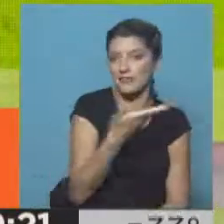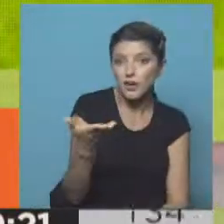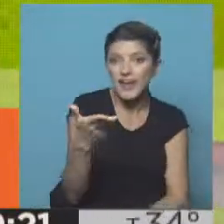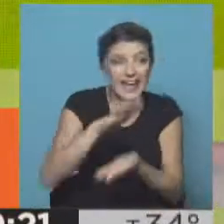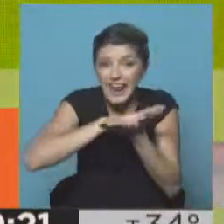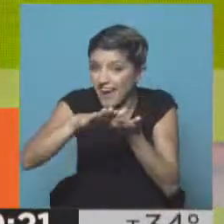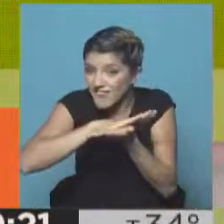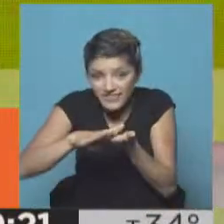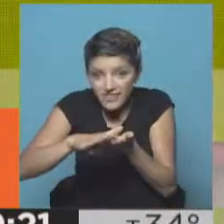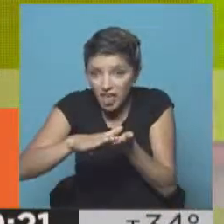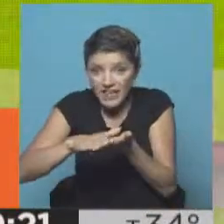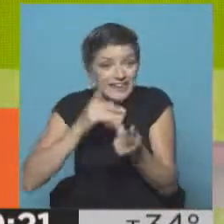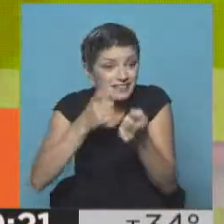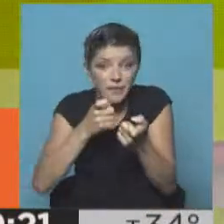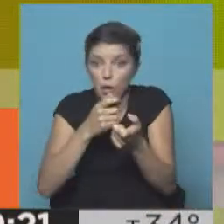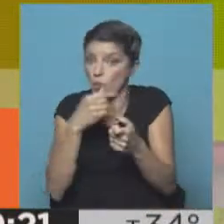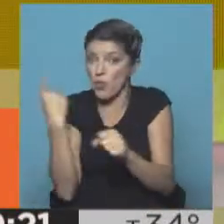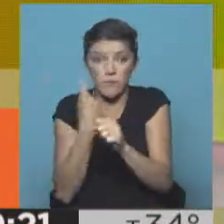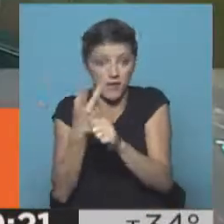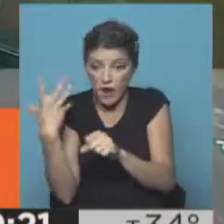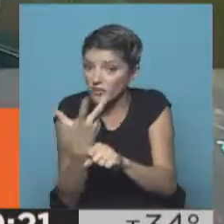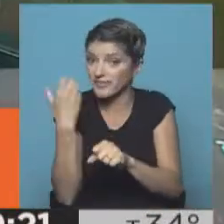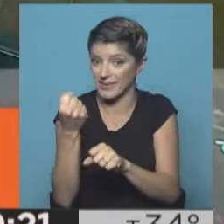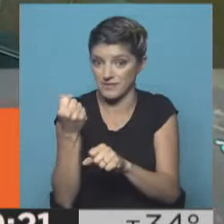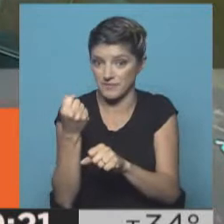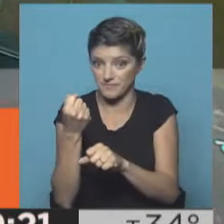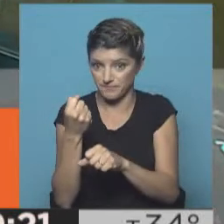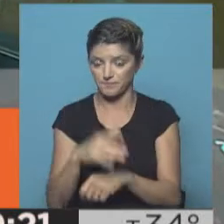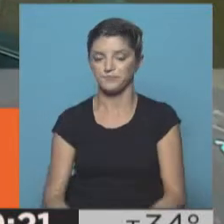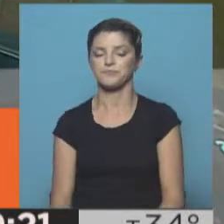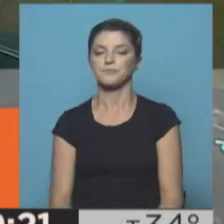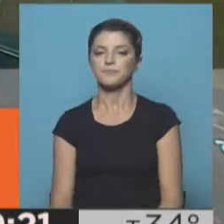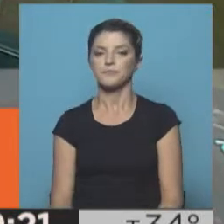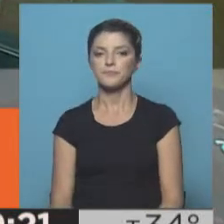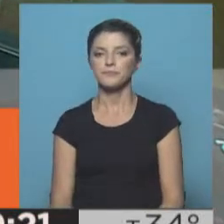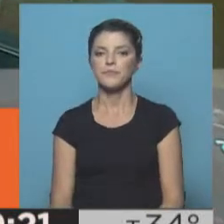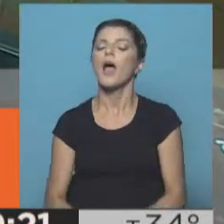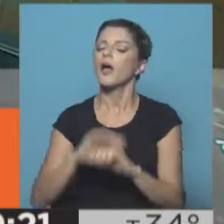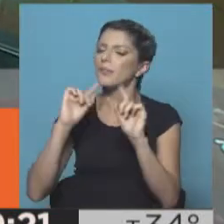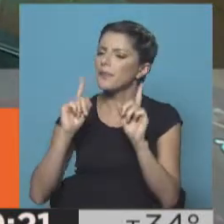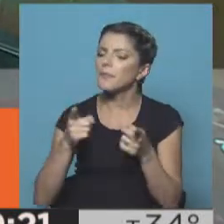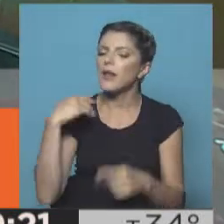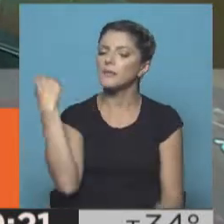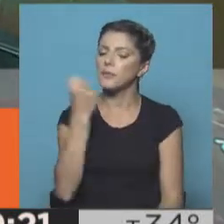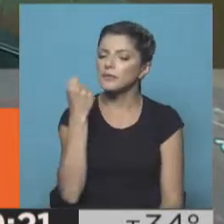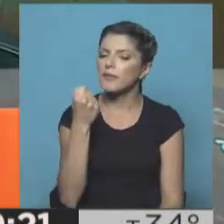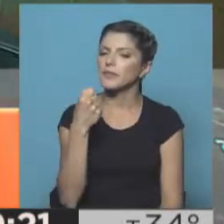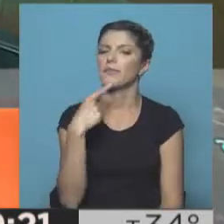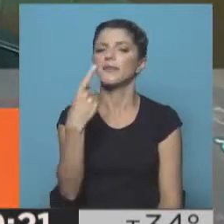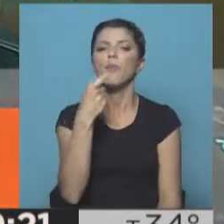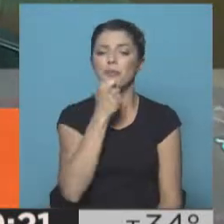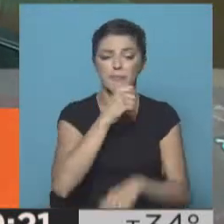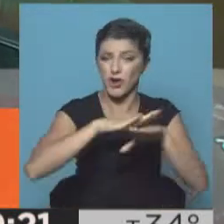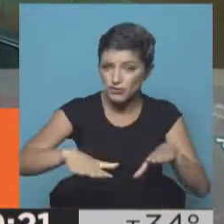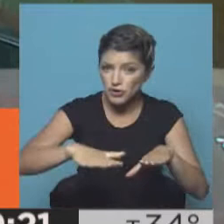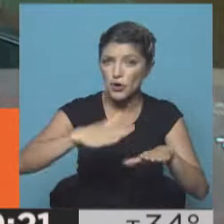mínimo, que no logra subsistir. Y tal vez un dato más preocupante aún es cuando se desglosa que los niños tienen un porcentaje aún mayor de pobreza